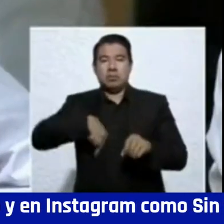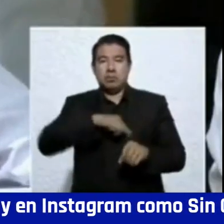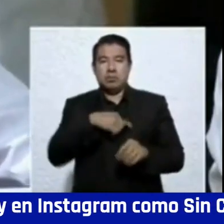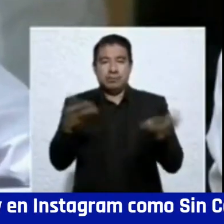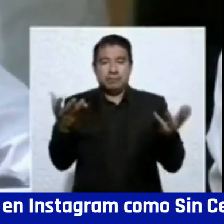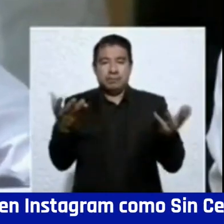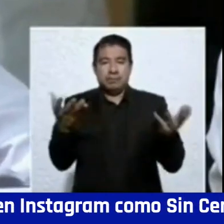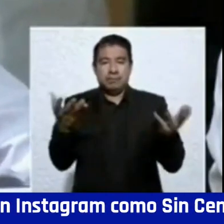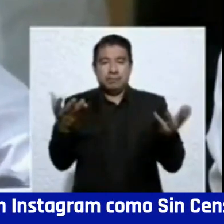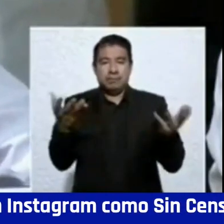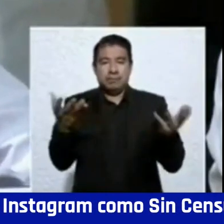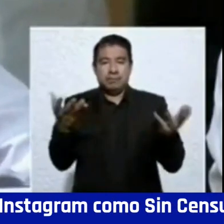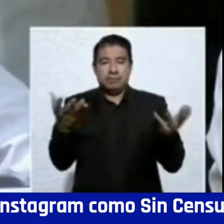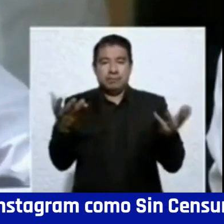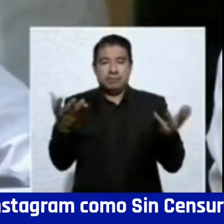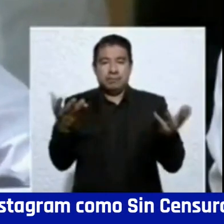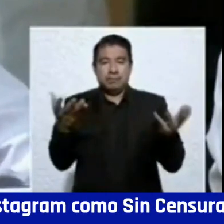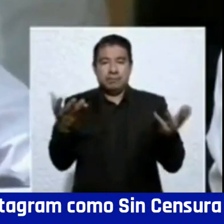nuestro alcance.